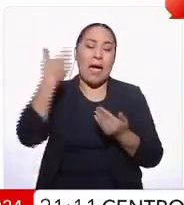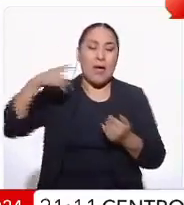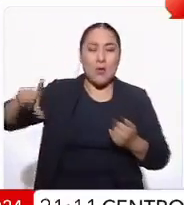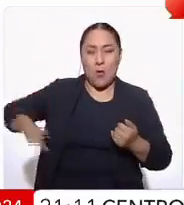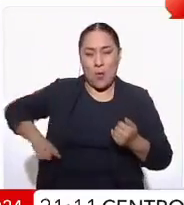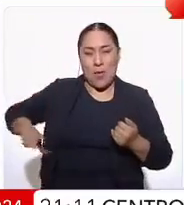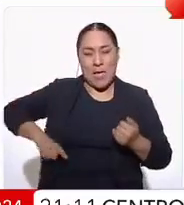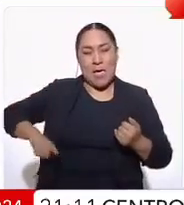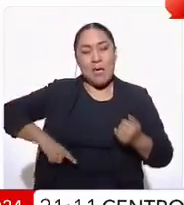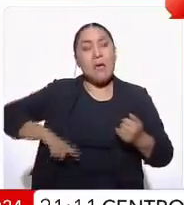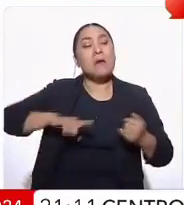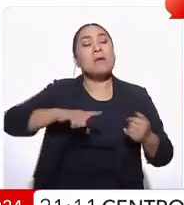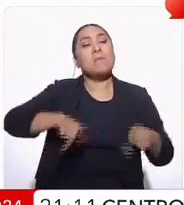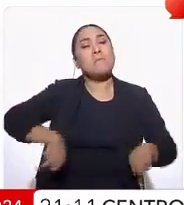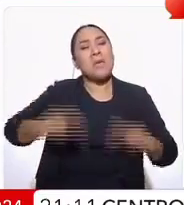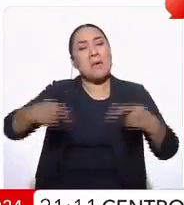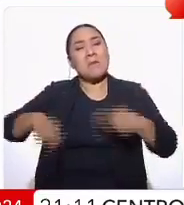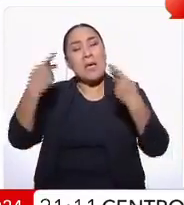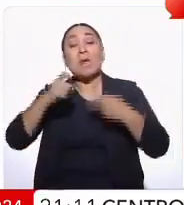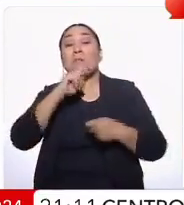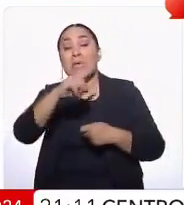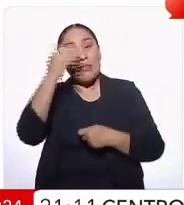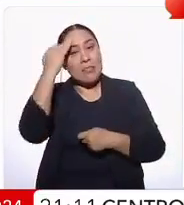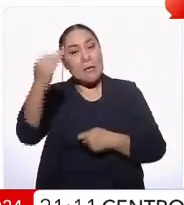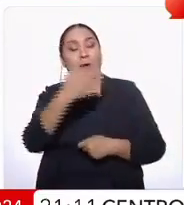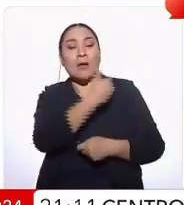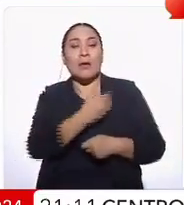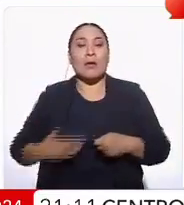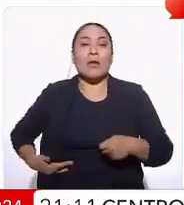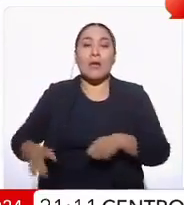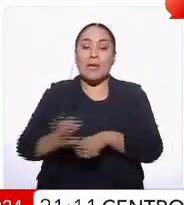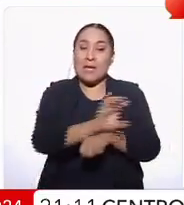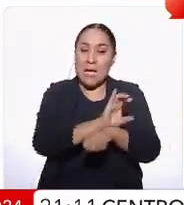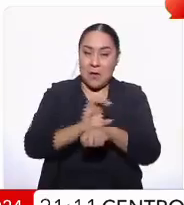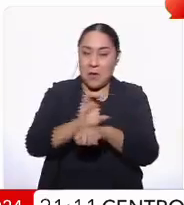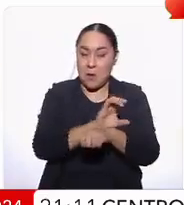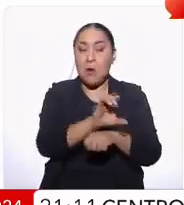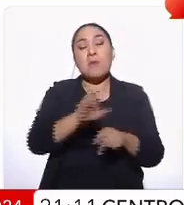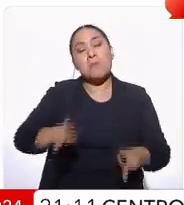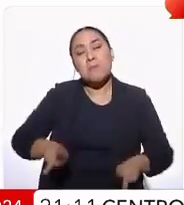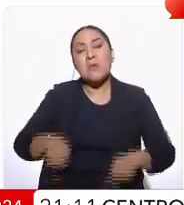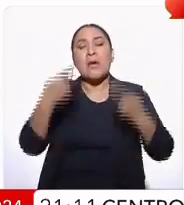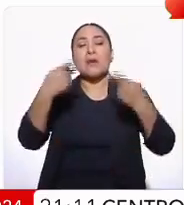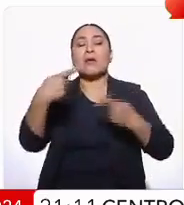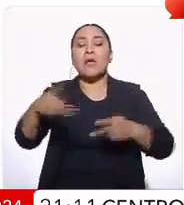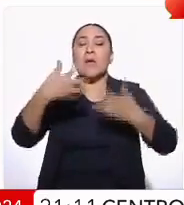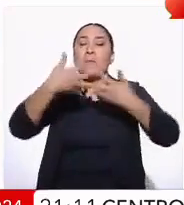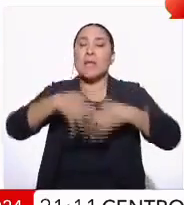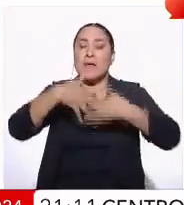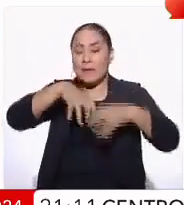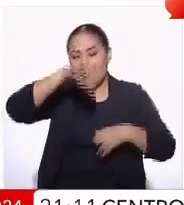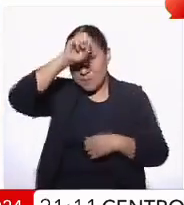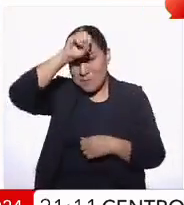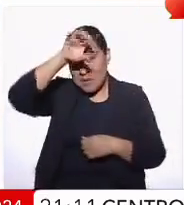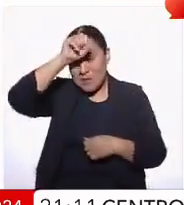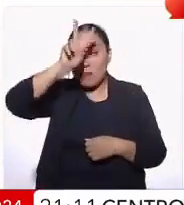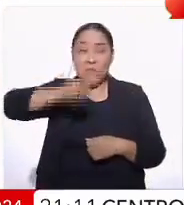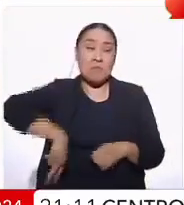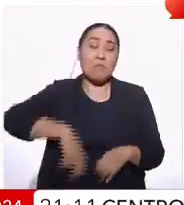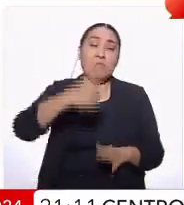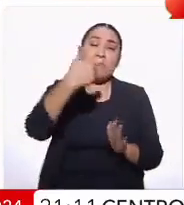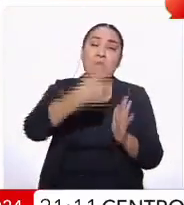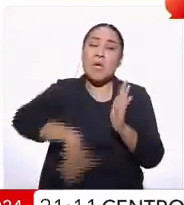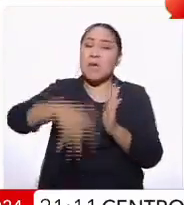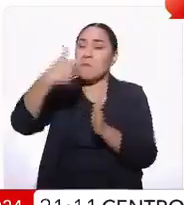el neoliberalismo en el sexenio de Carlos Salinas de Gortari, quien puso a la venta las compañías mineras a precios por debajo